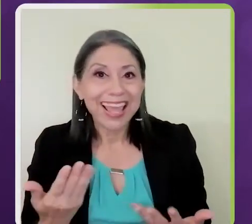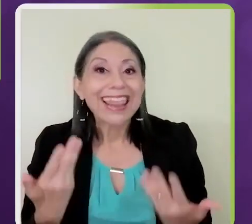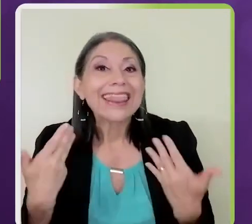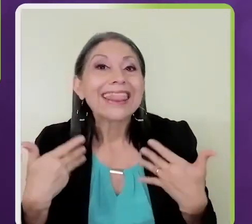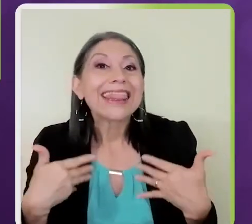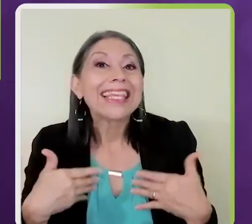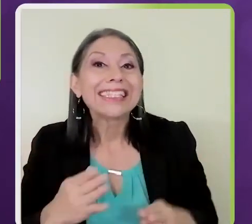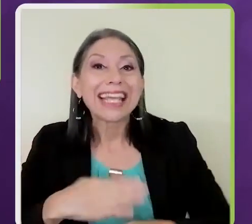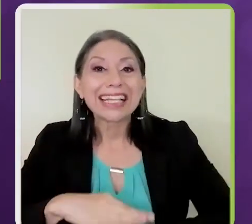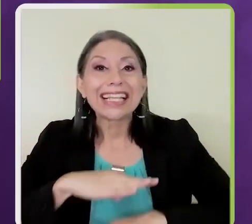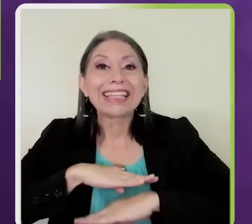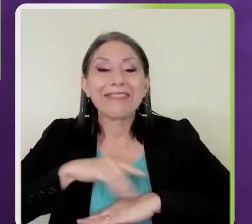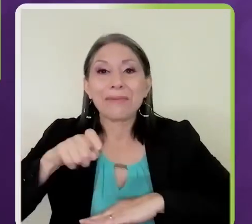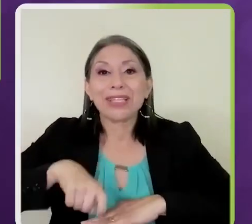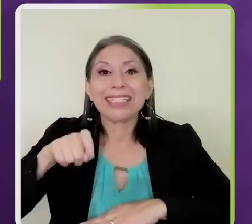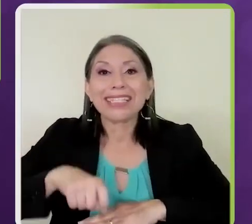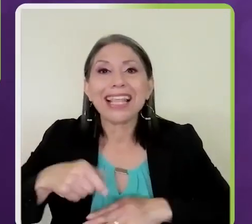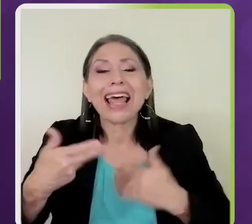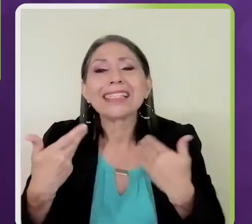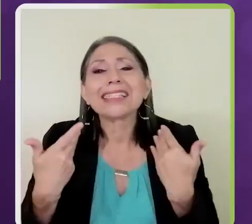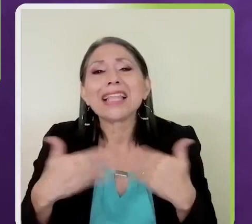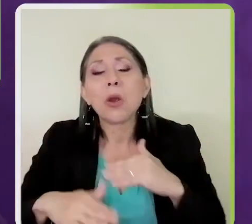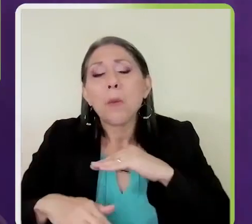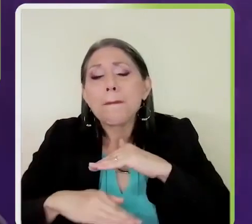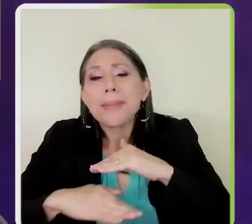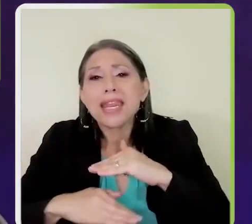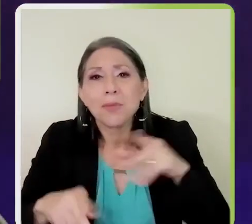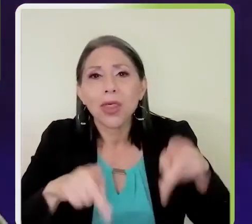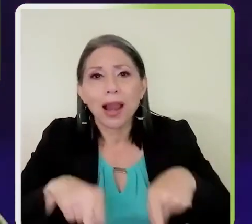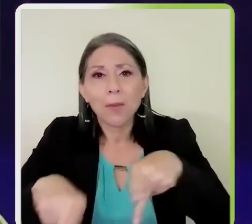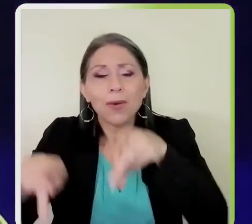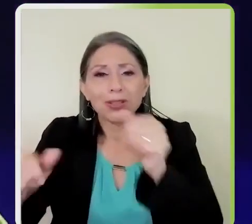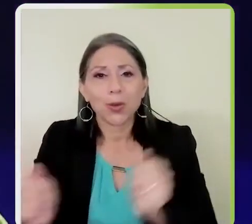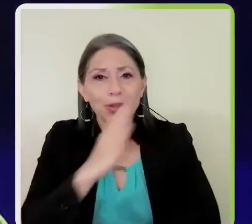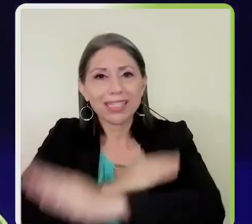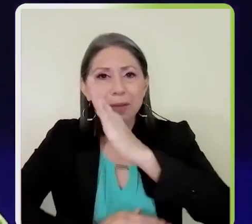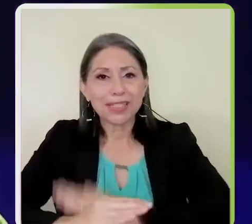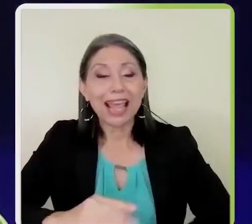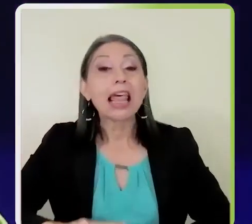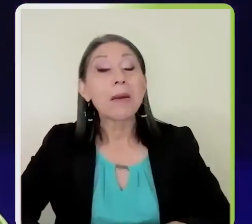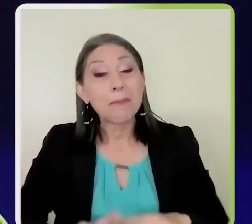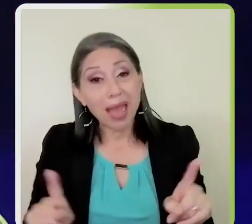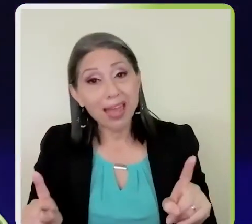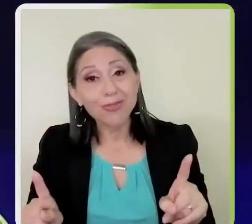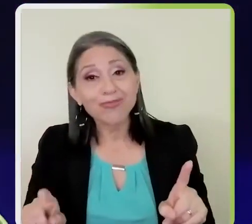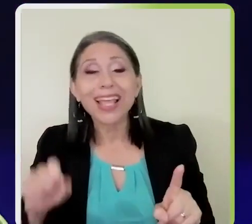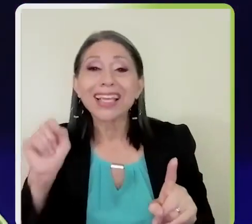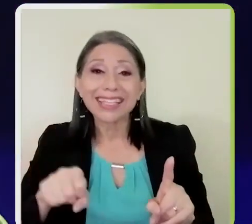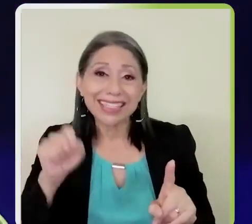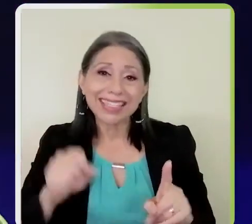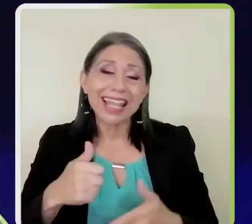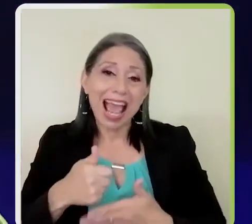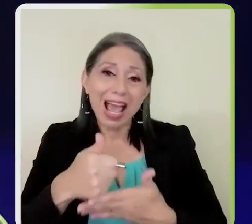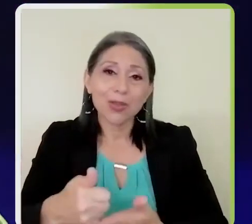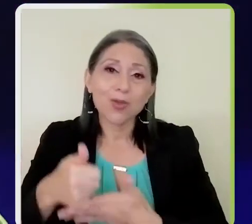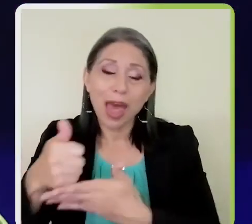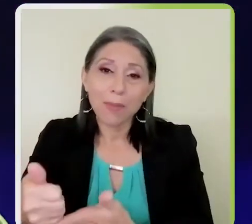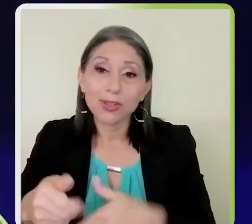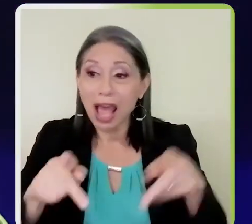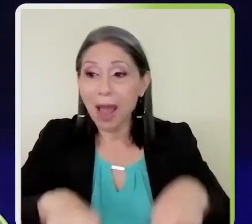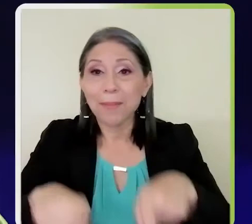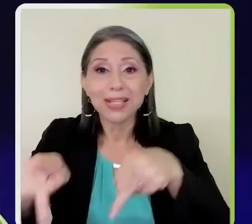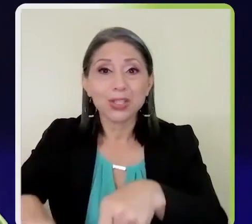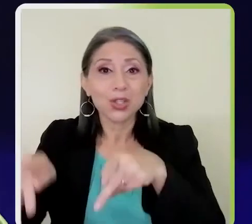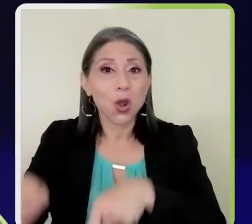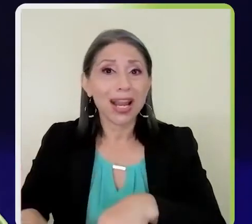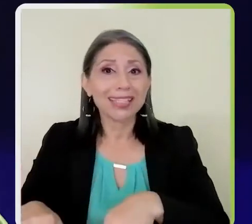a un mínimo de la población con discapacidad, pero lo cierto es que creo que le llegamos a población que no tradicionalmente llega a